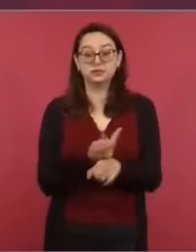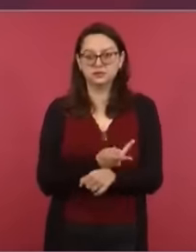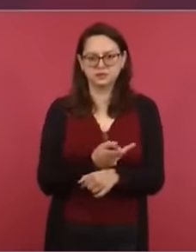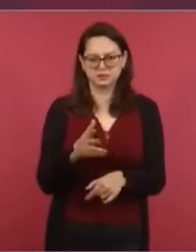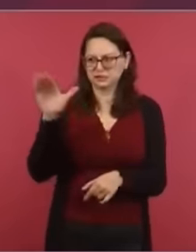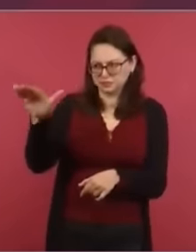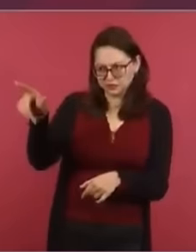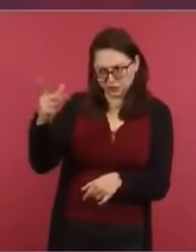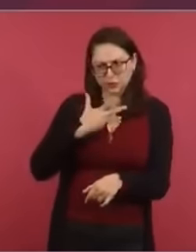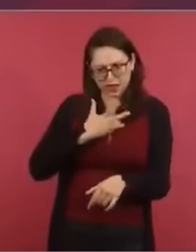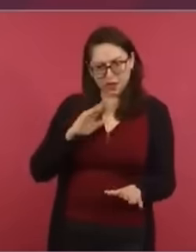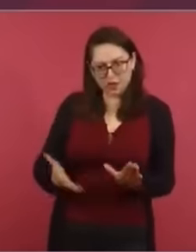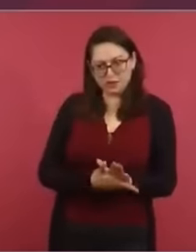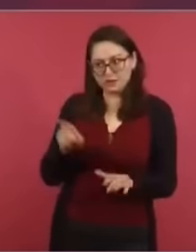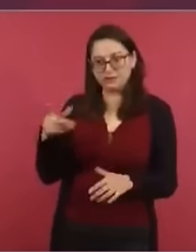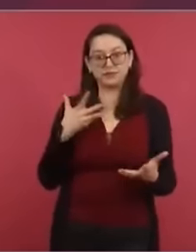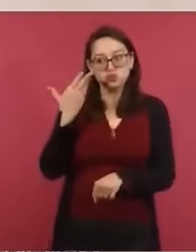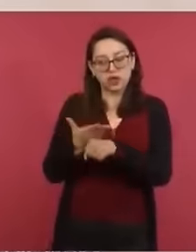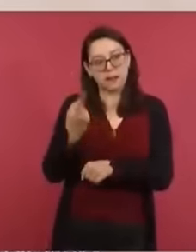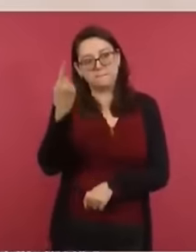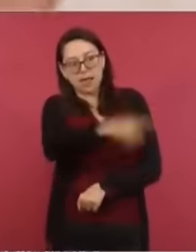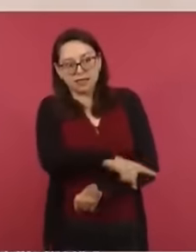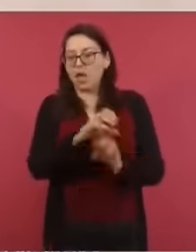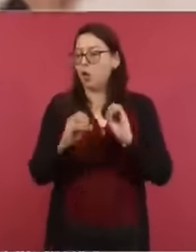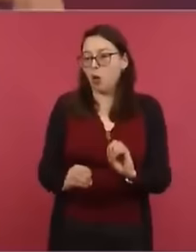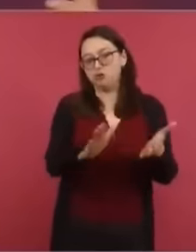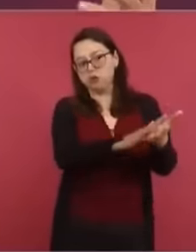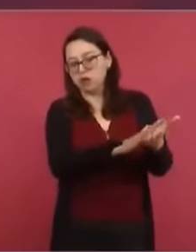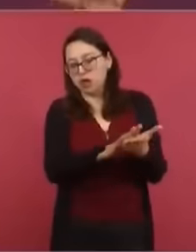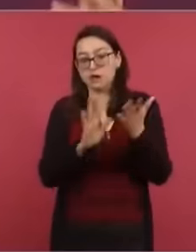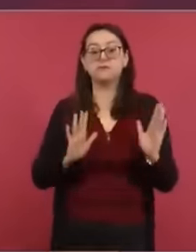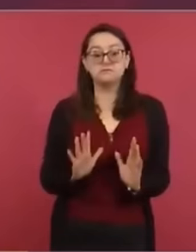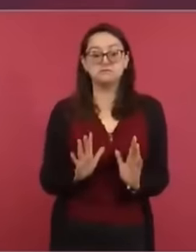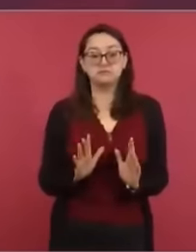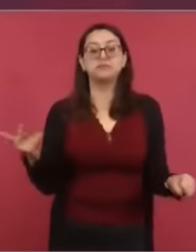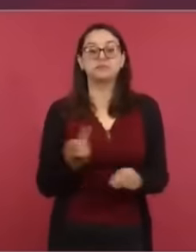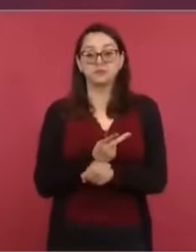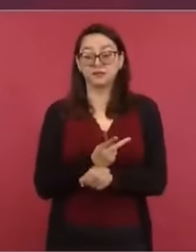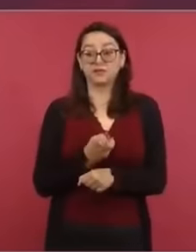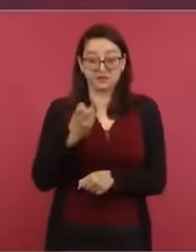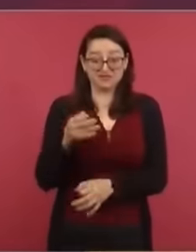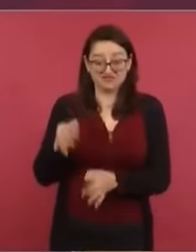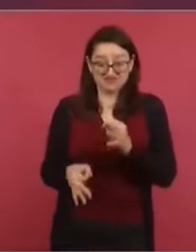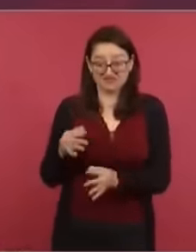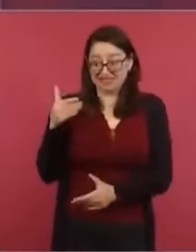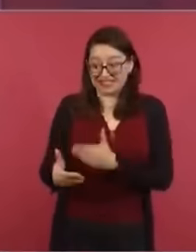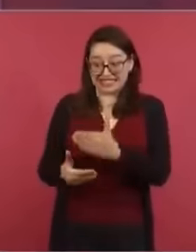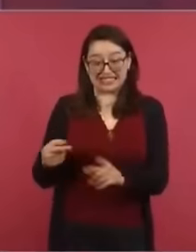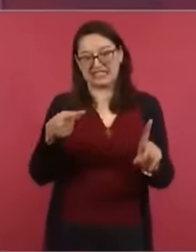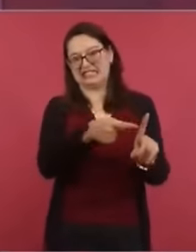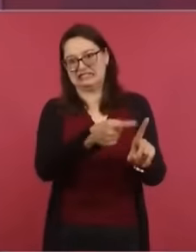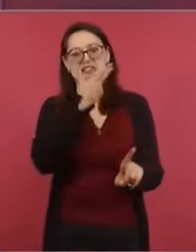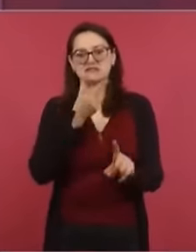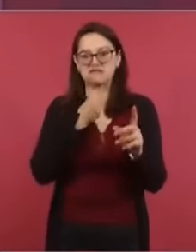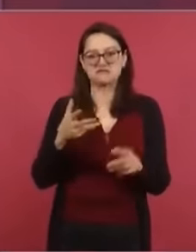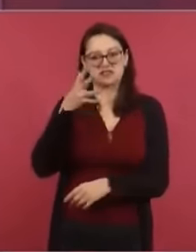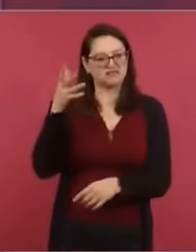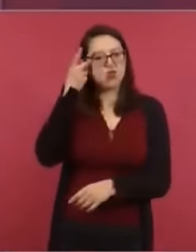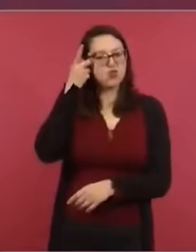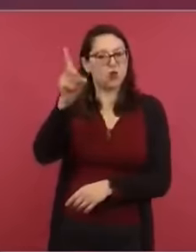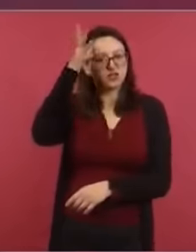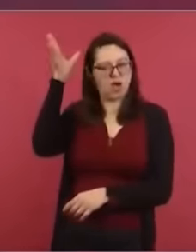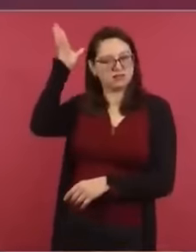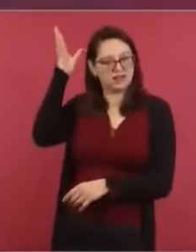el expediente y pierde. Entonces, todo esto pues ha generado malestar